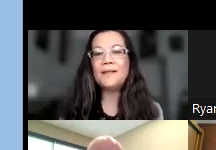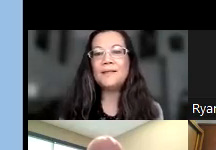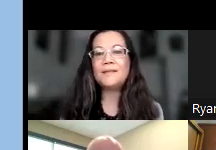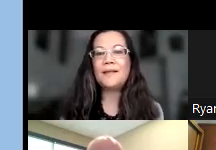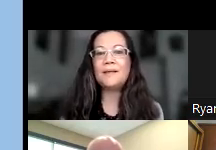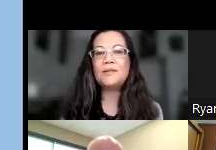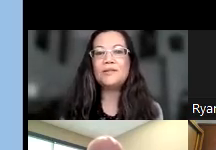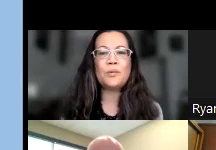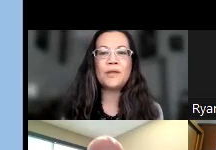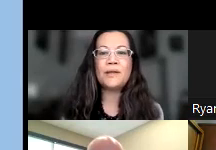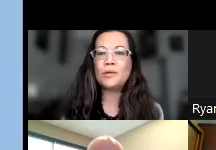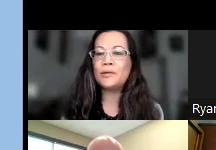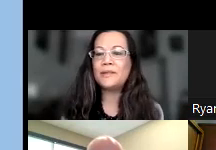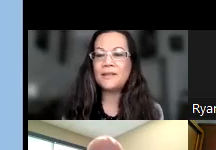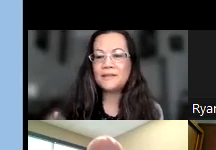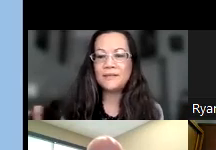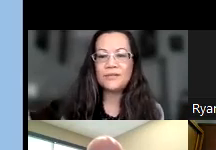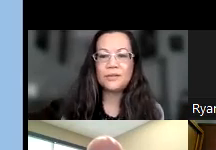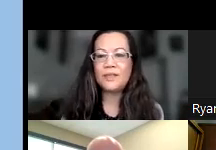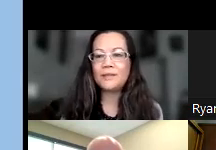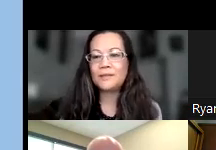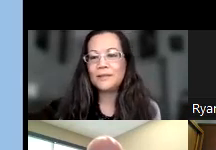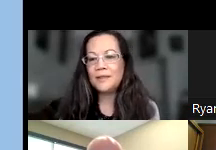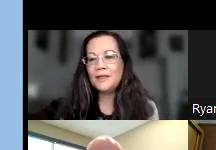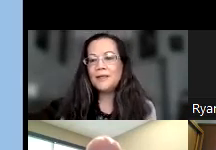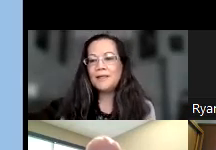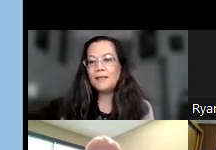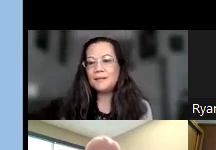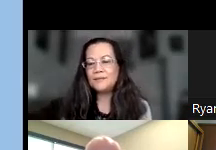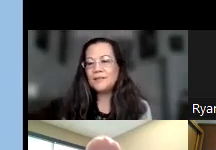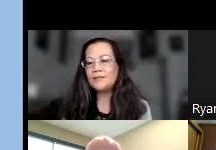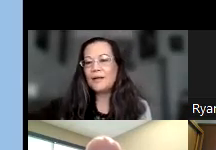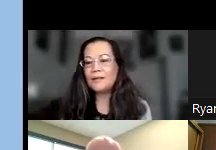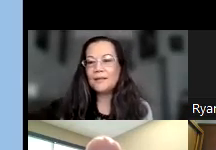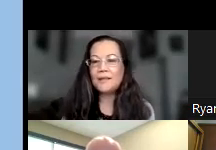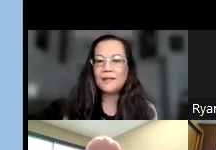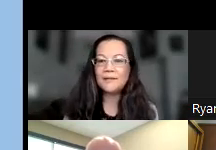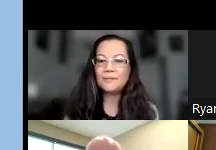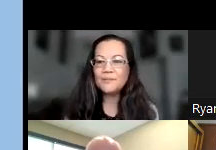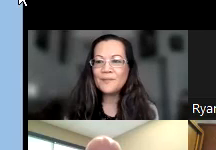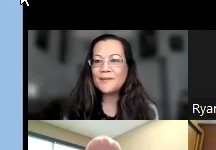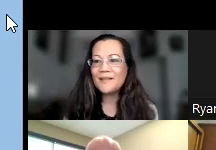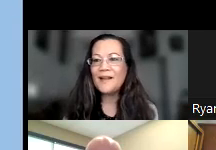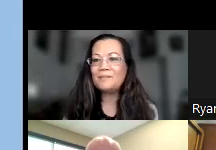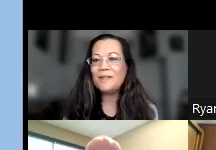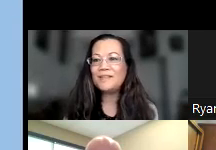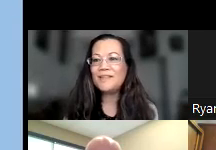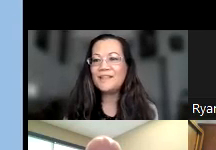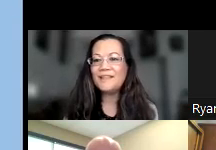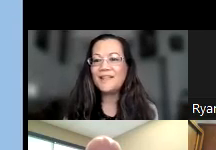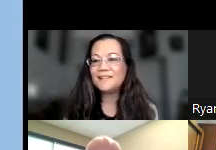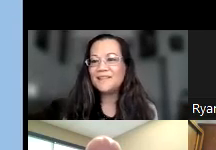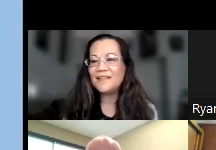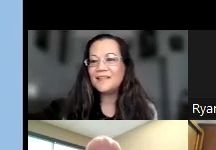el programa residenciales ILSDM y también en los propios programas de autodeterminación y de apoyo